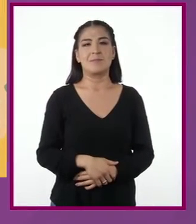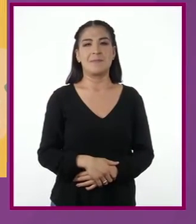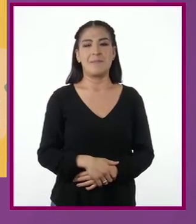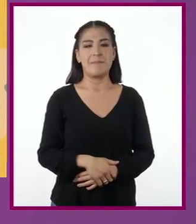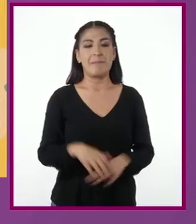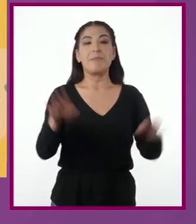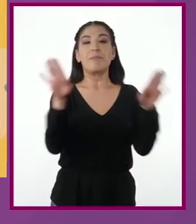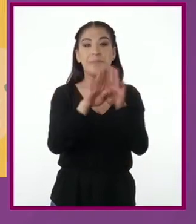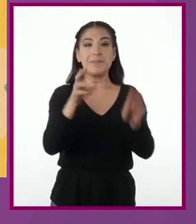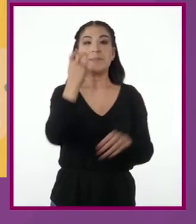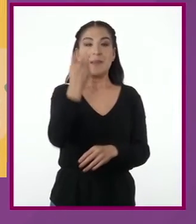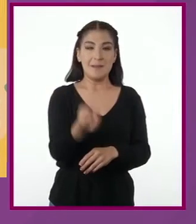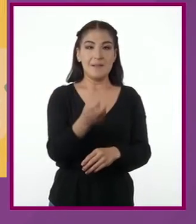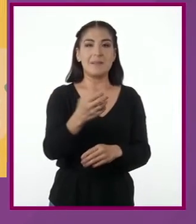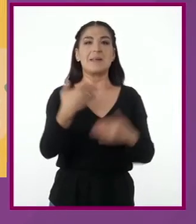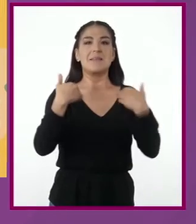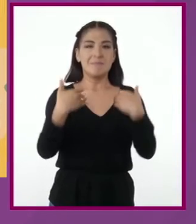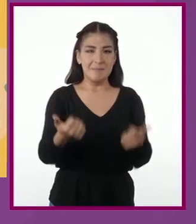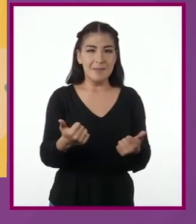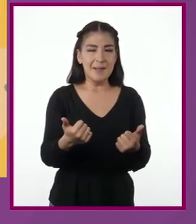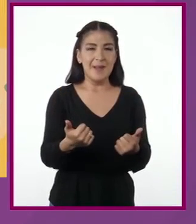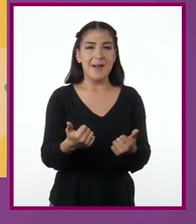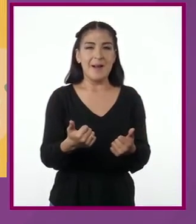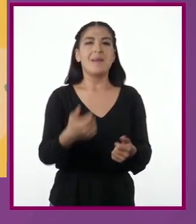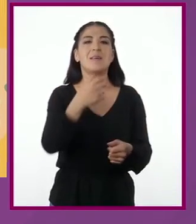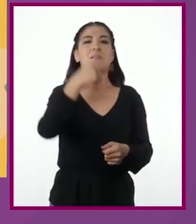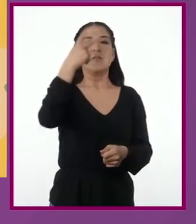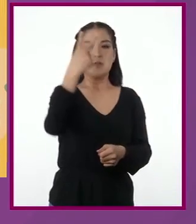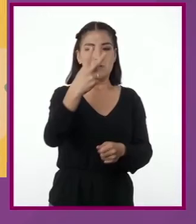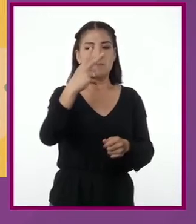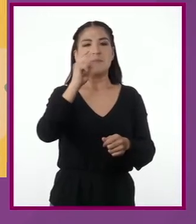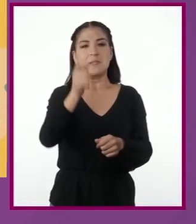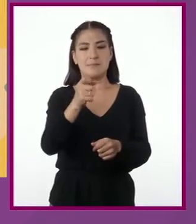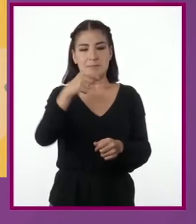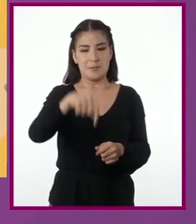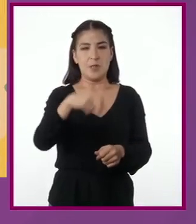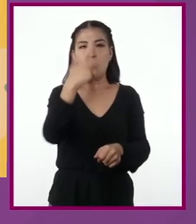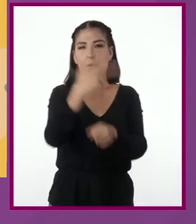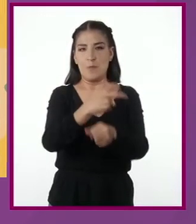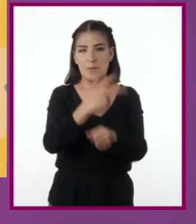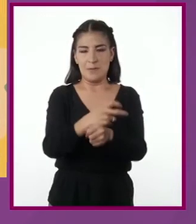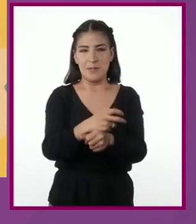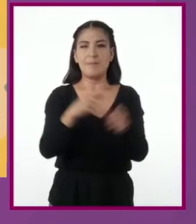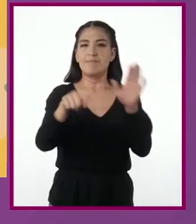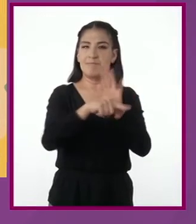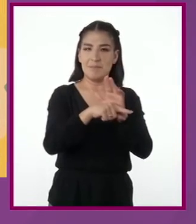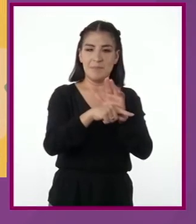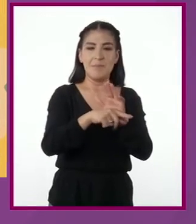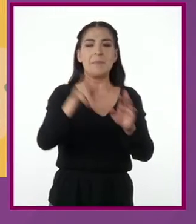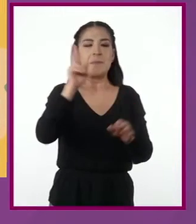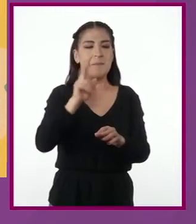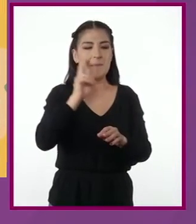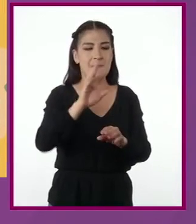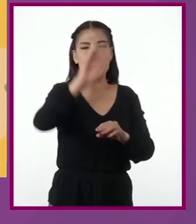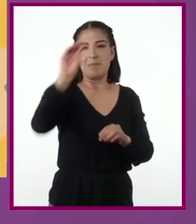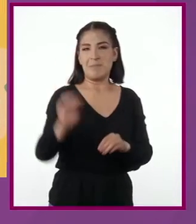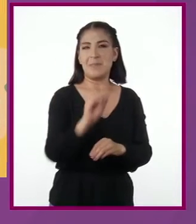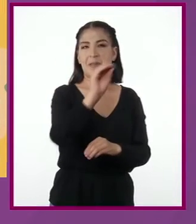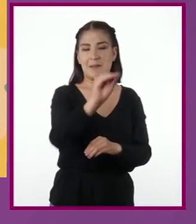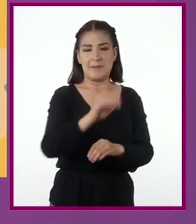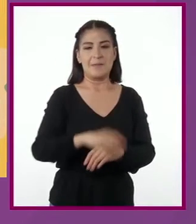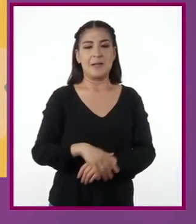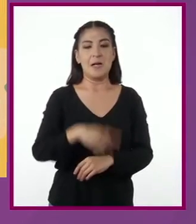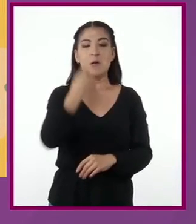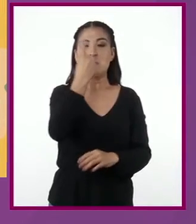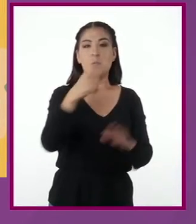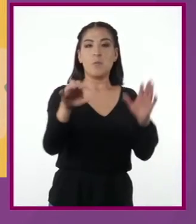lo tanto, quedan 2 octavos negativos. Simplificamos la fracción y tenemos